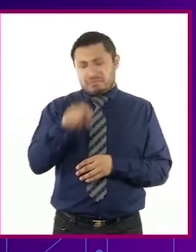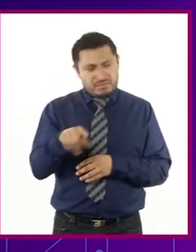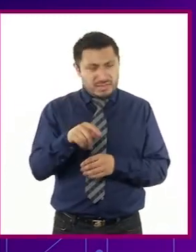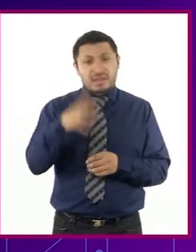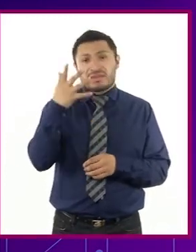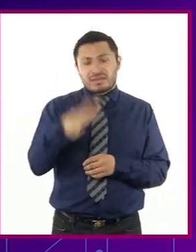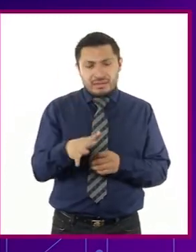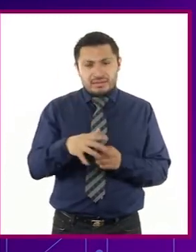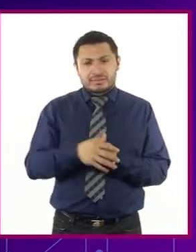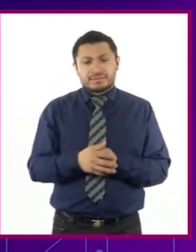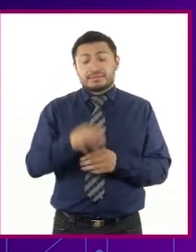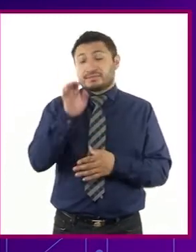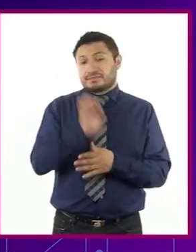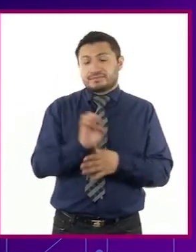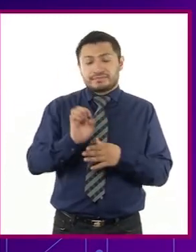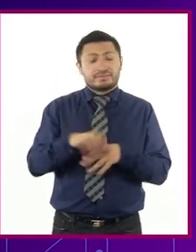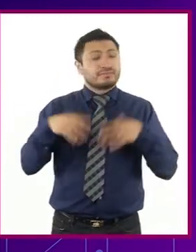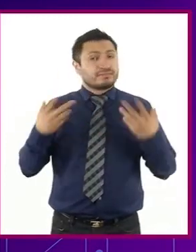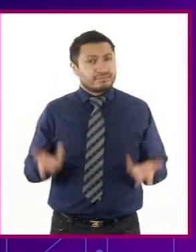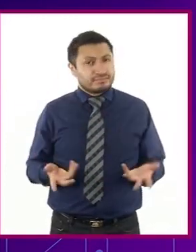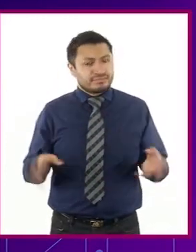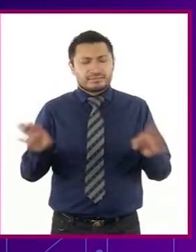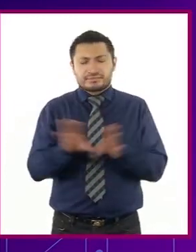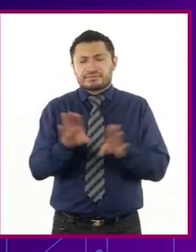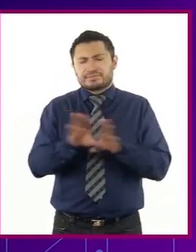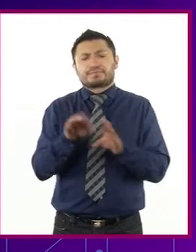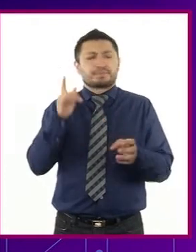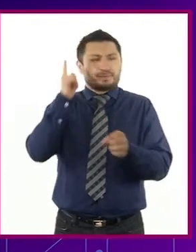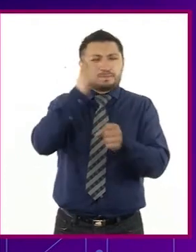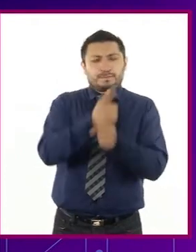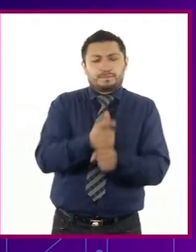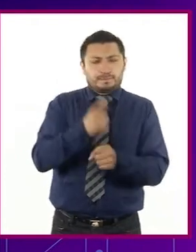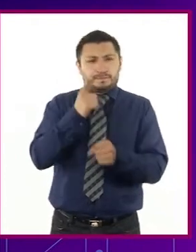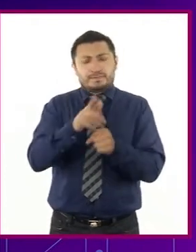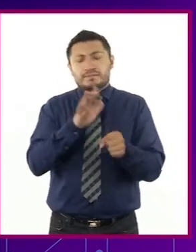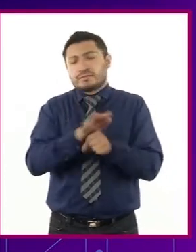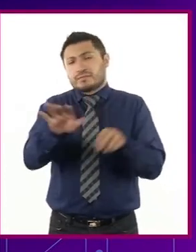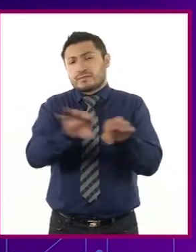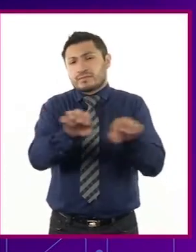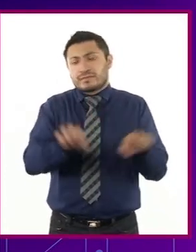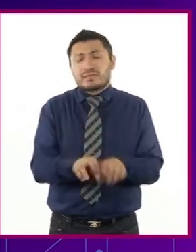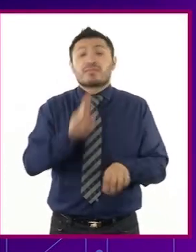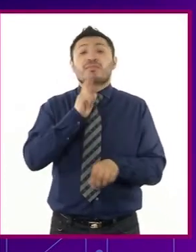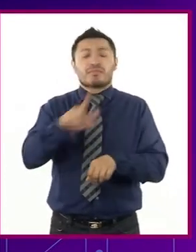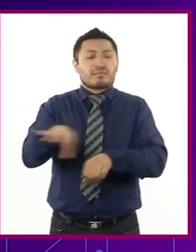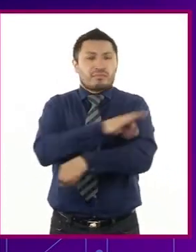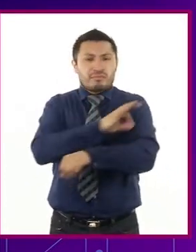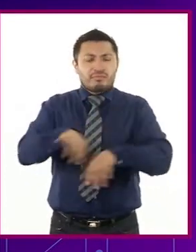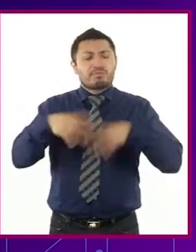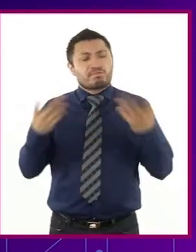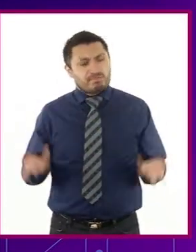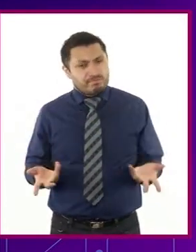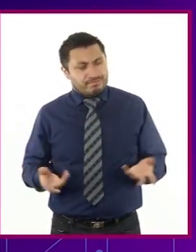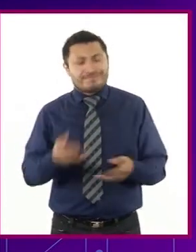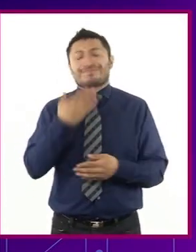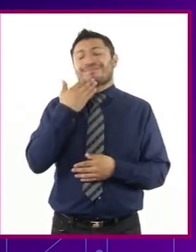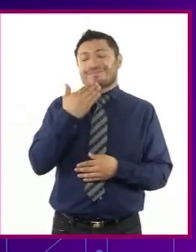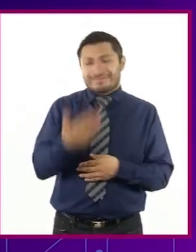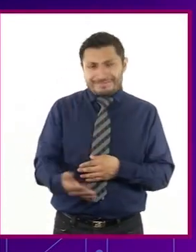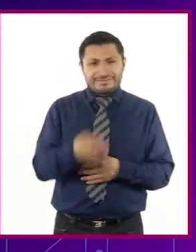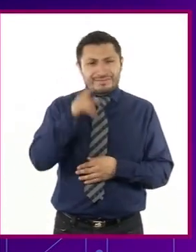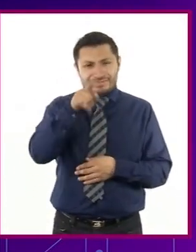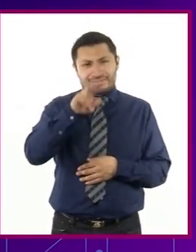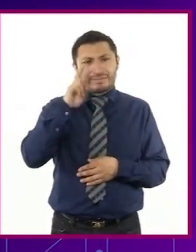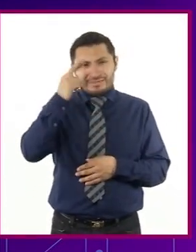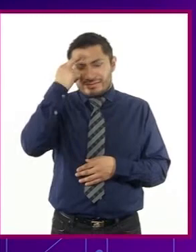es 10. Entonces, ¿cómo podemos determinar qué equipo hizo una mejor medición? Muy bien, si